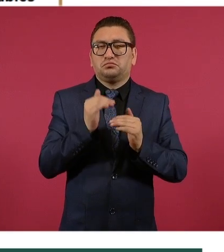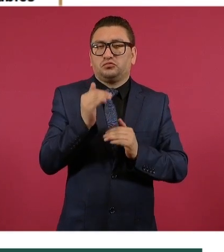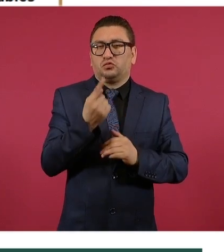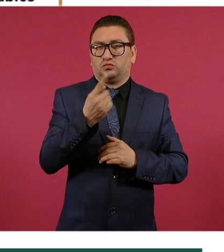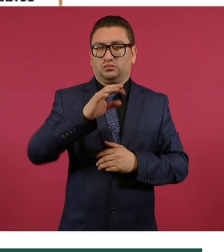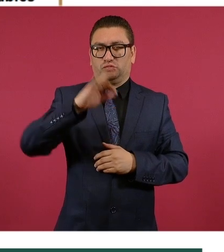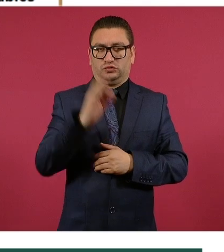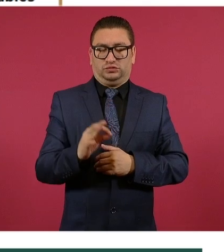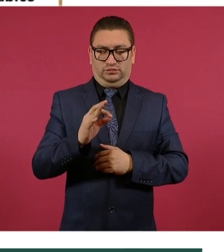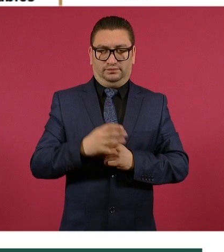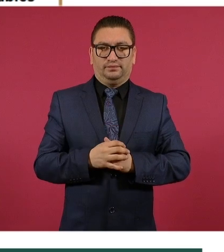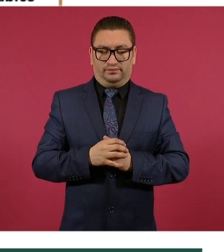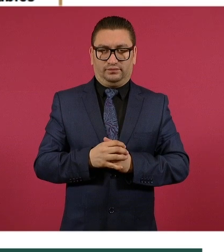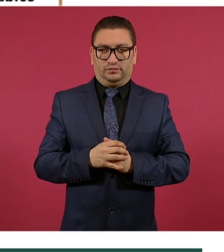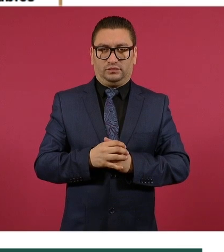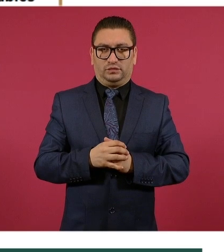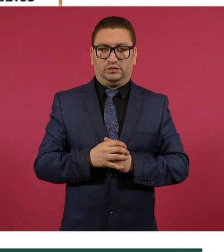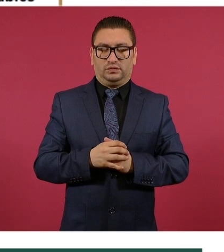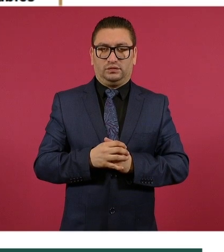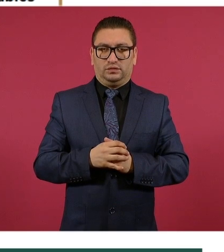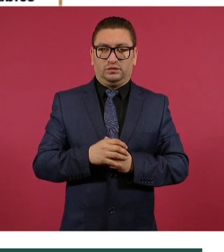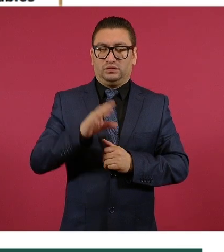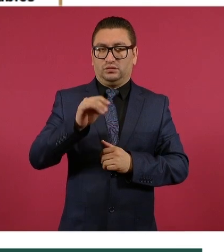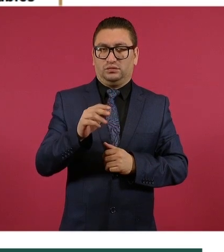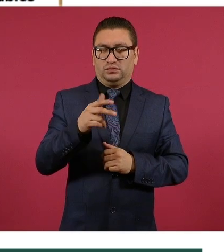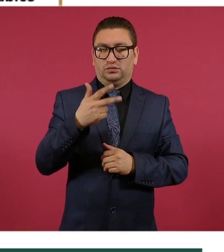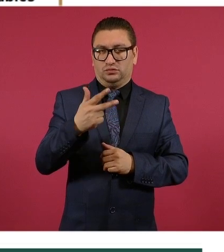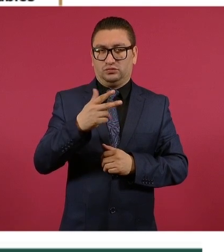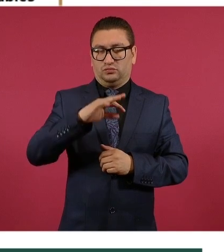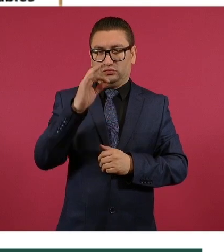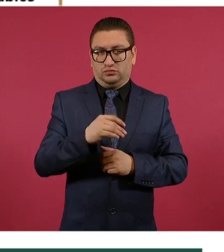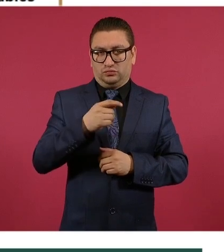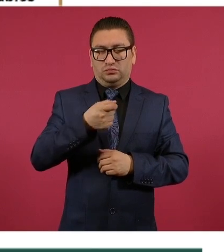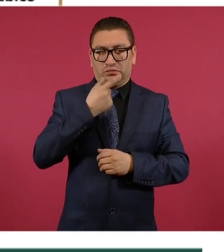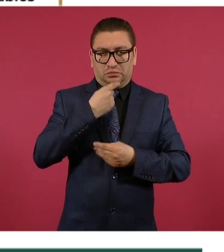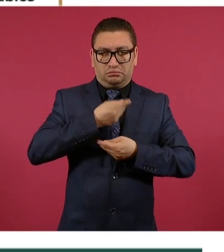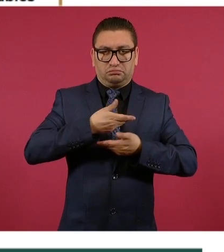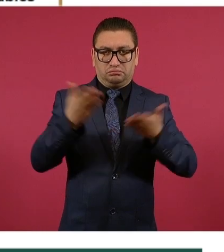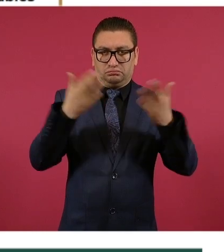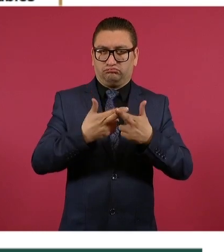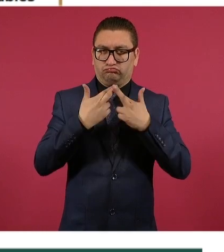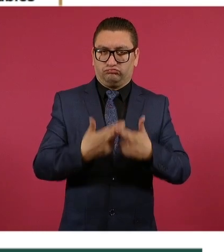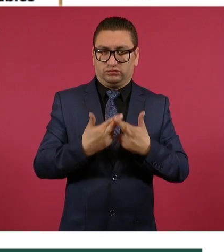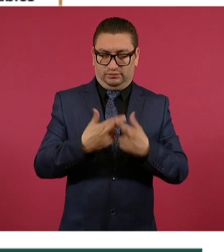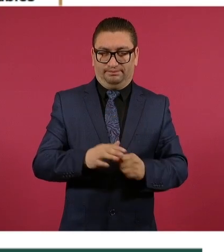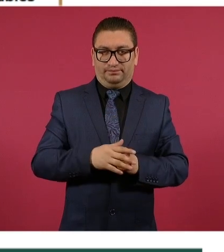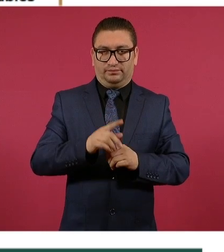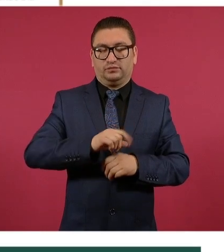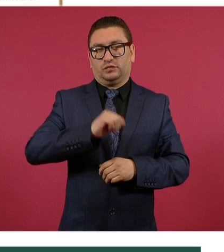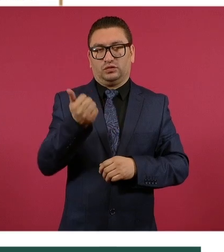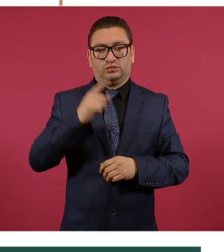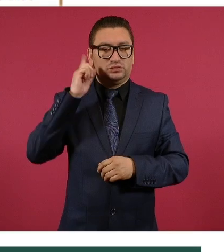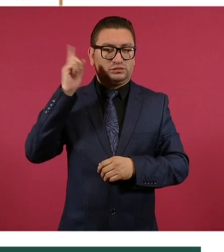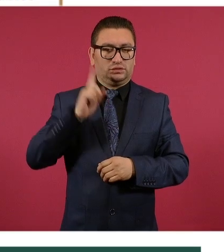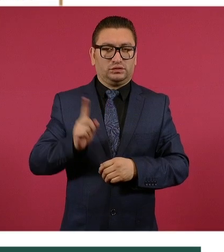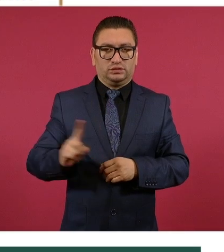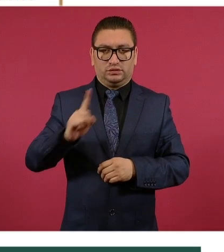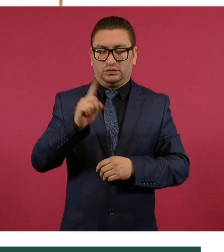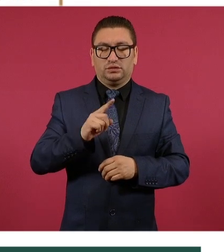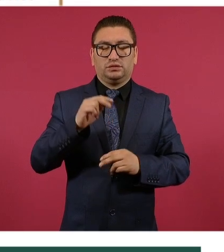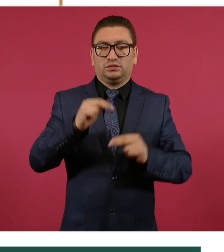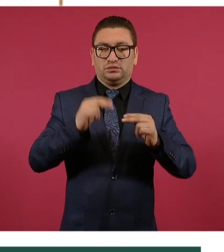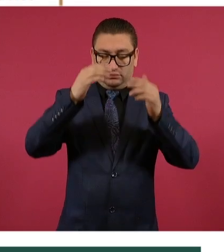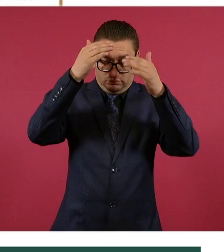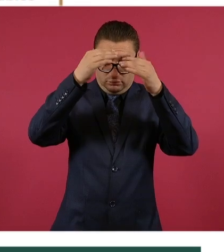y el abasto está reportándose en 98%. En la siguiente podemos ver a Zacatecas, que ha incrementado su personal